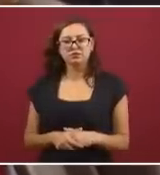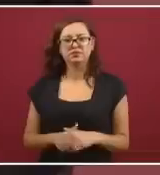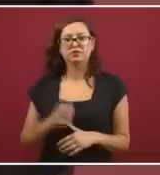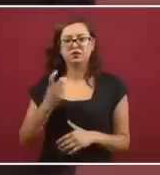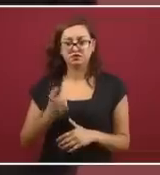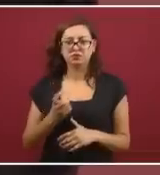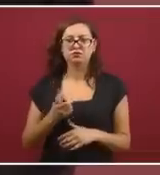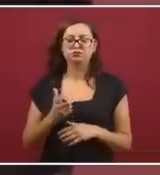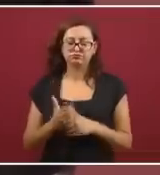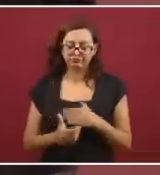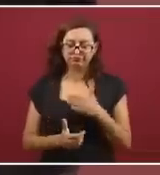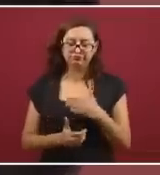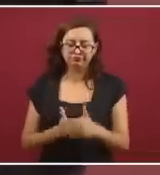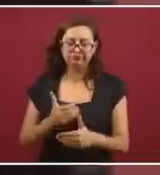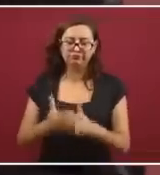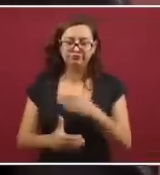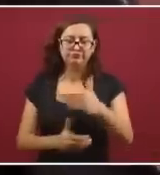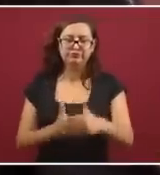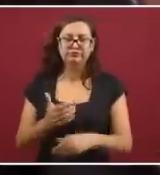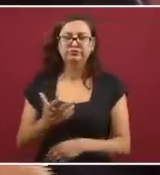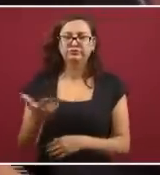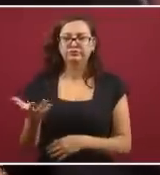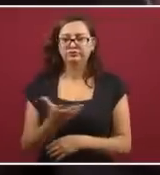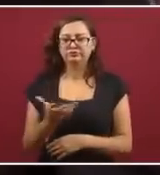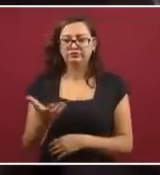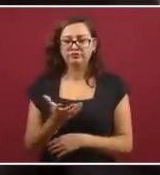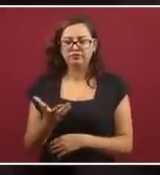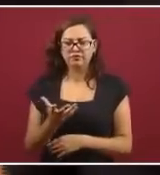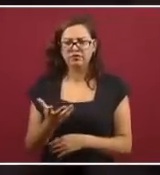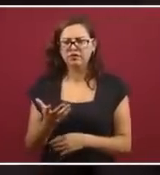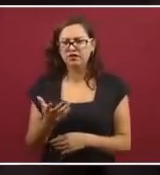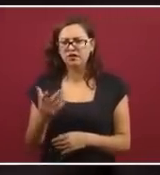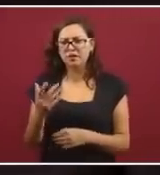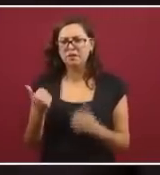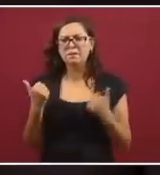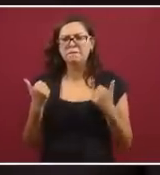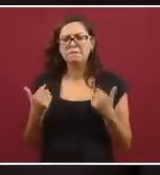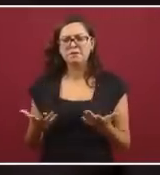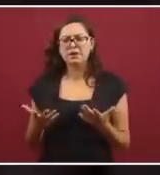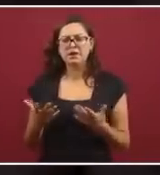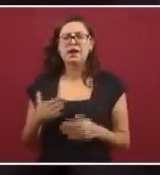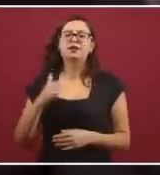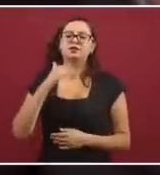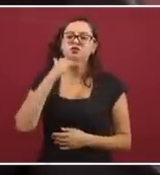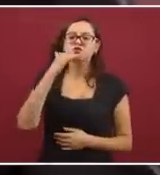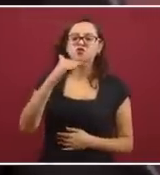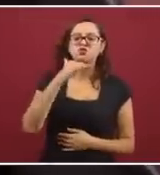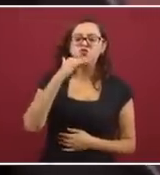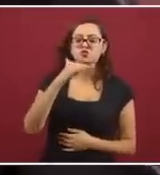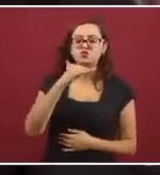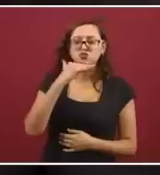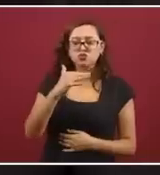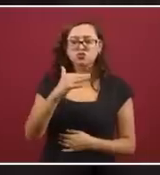adelante para que para que se combata la corrupción abajo